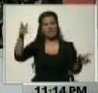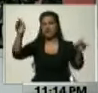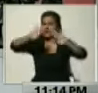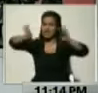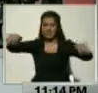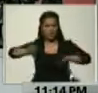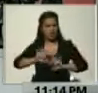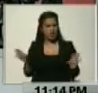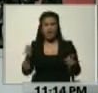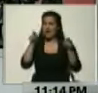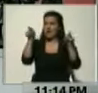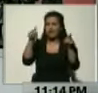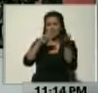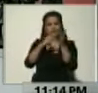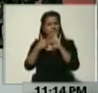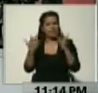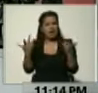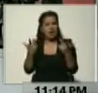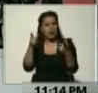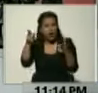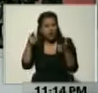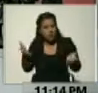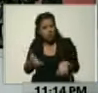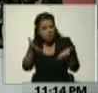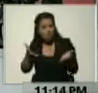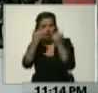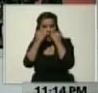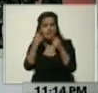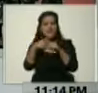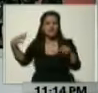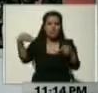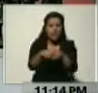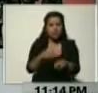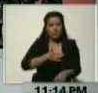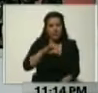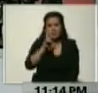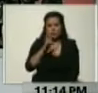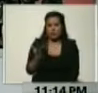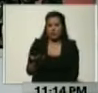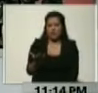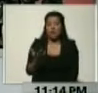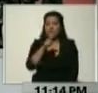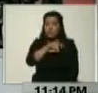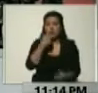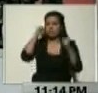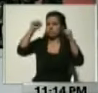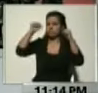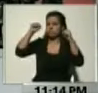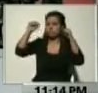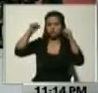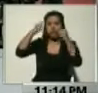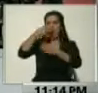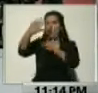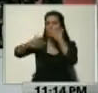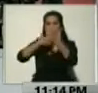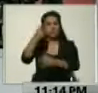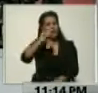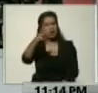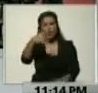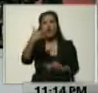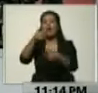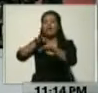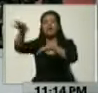por considerar una exaltación al terrorismo y un acto de injerencia en los asuntos internos de Venezuela. Los gritos de los manifestantes fueron: no a la